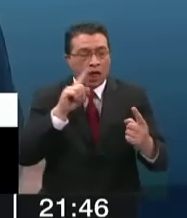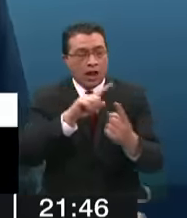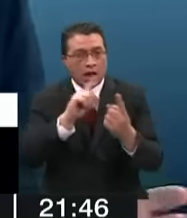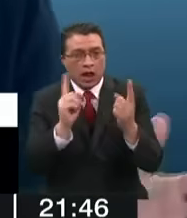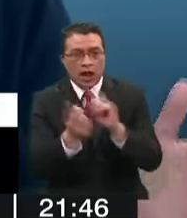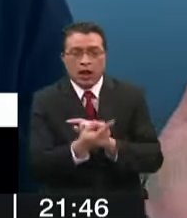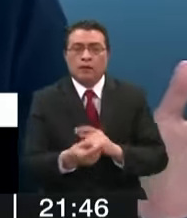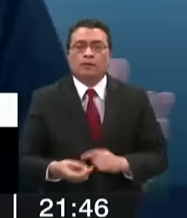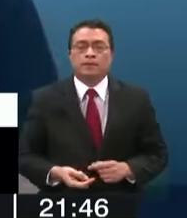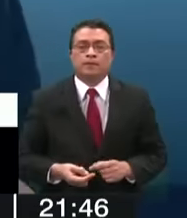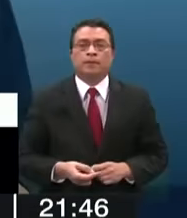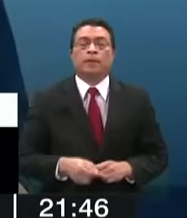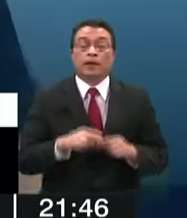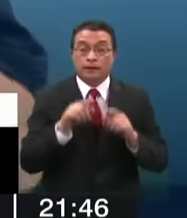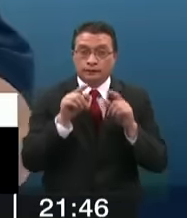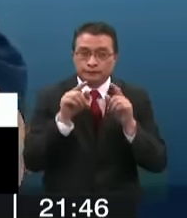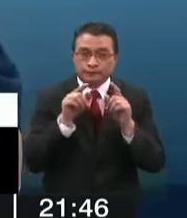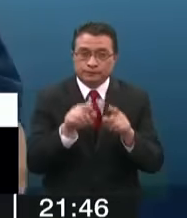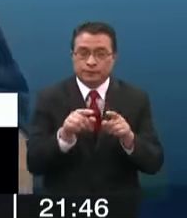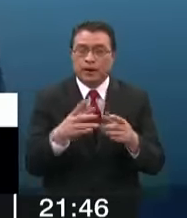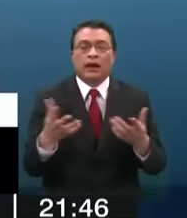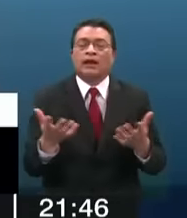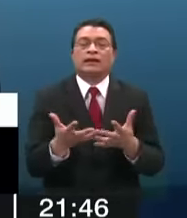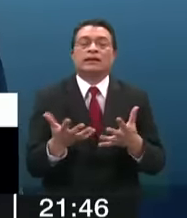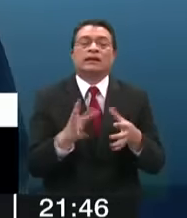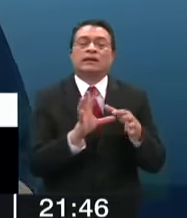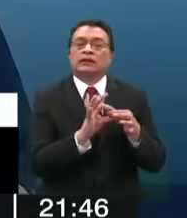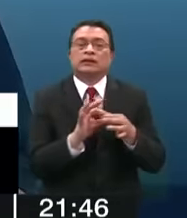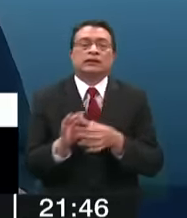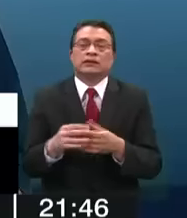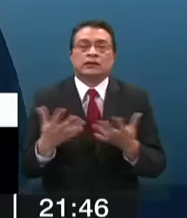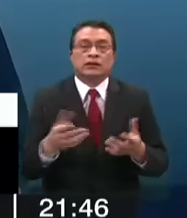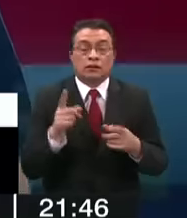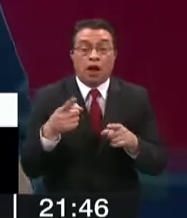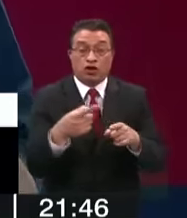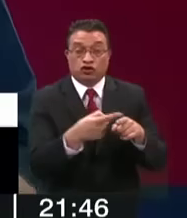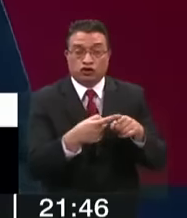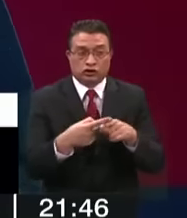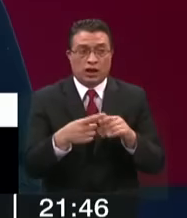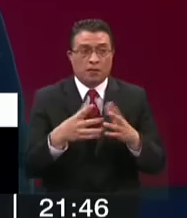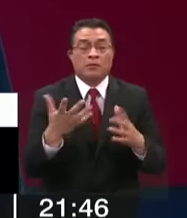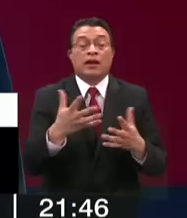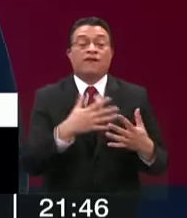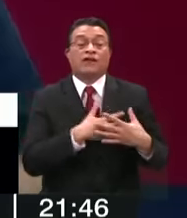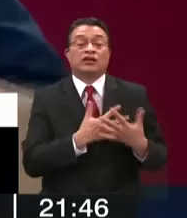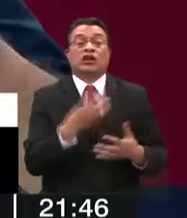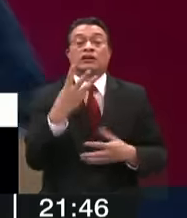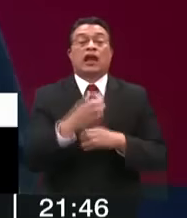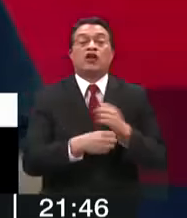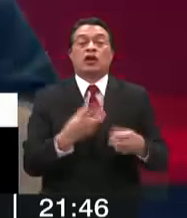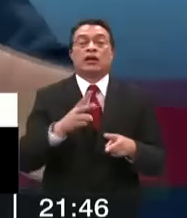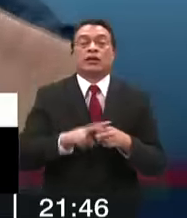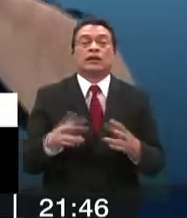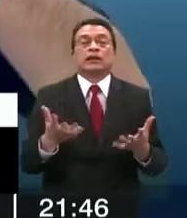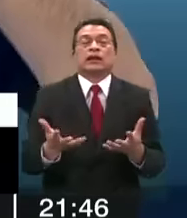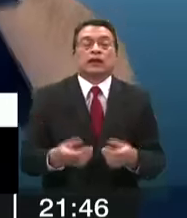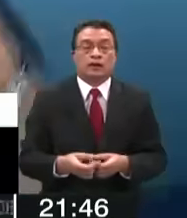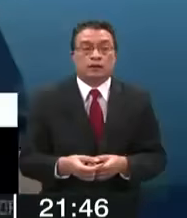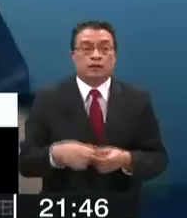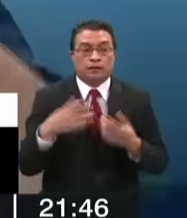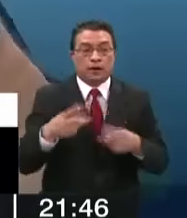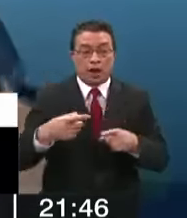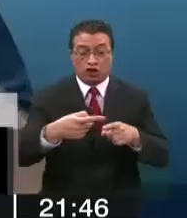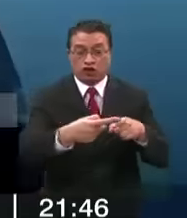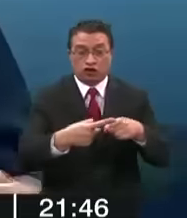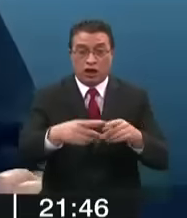Mira, finalmente, ¿de qué se trata? ¿De que sea una sociedad más...? ¿Qué es lo que ha hecho Bachelet en 3 años? Construir una